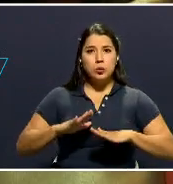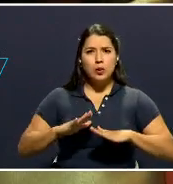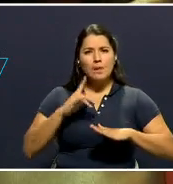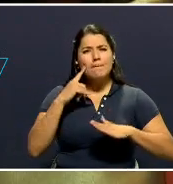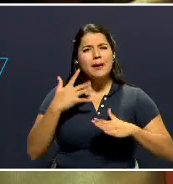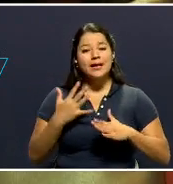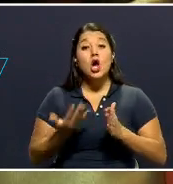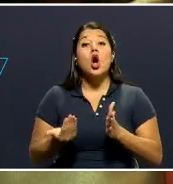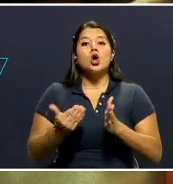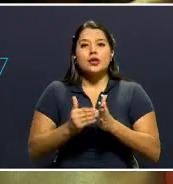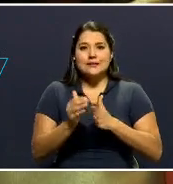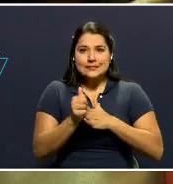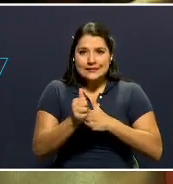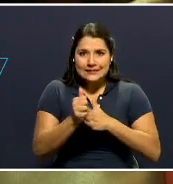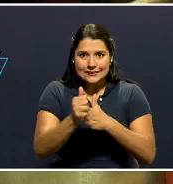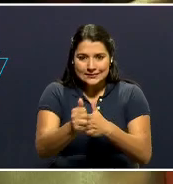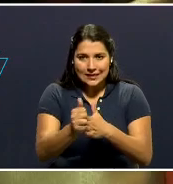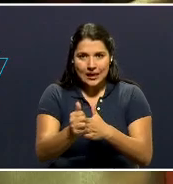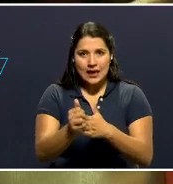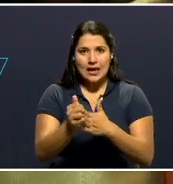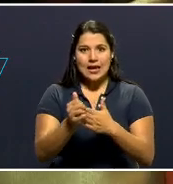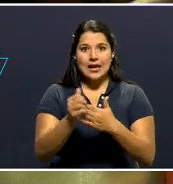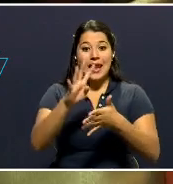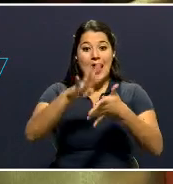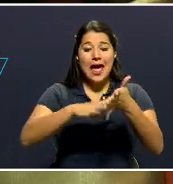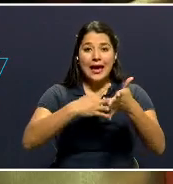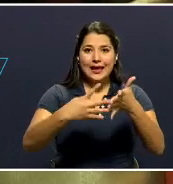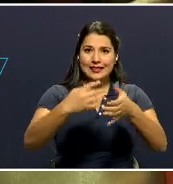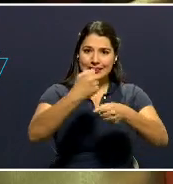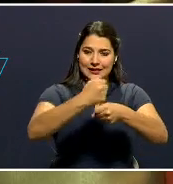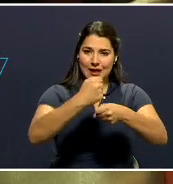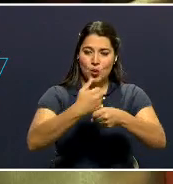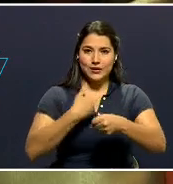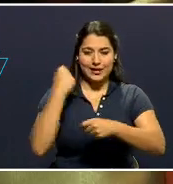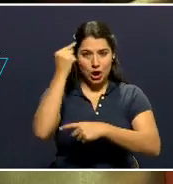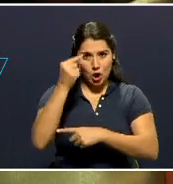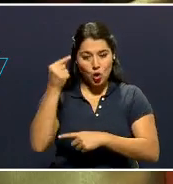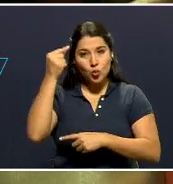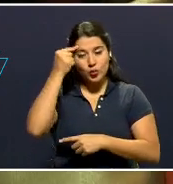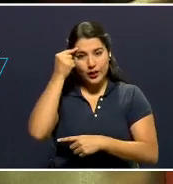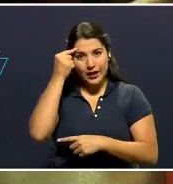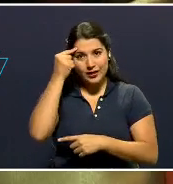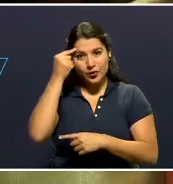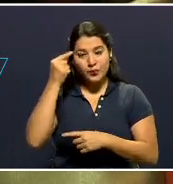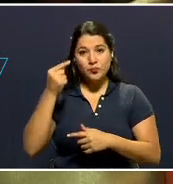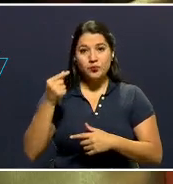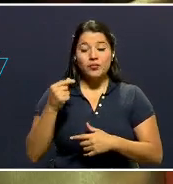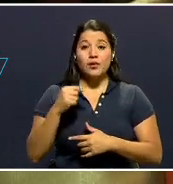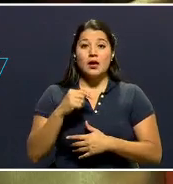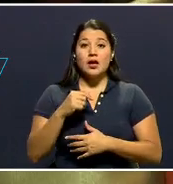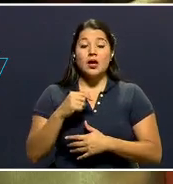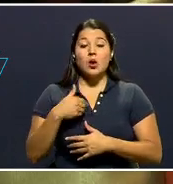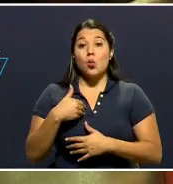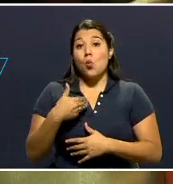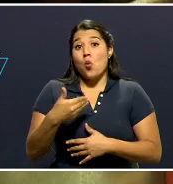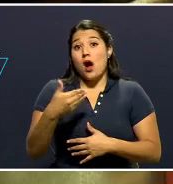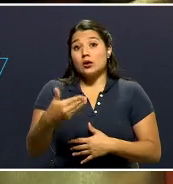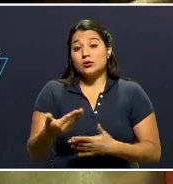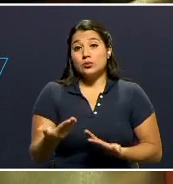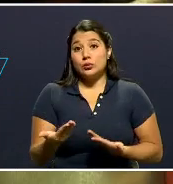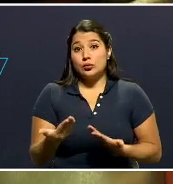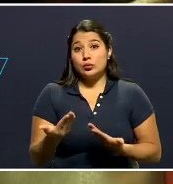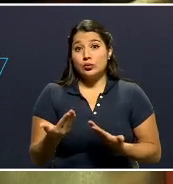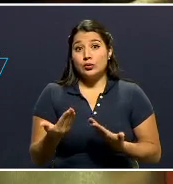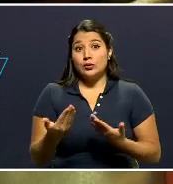de propuesta de gobierno, habiendo cedido por fuerza o voluntariamente prácticamente, digamos,